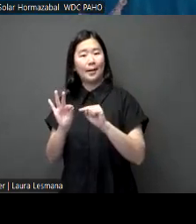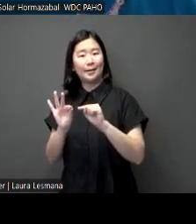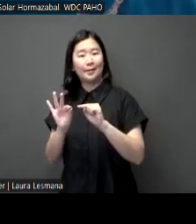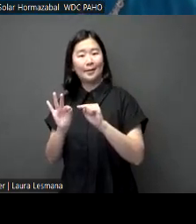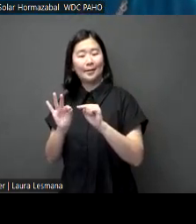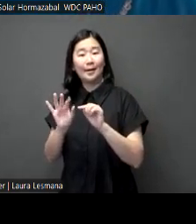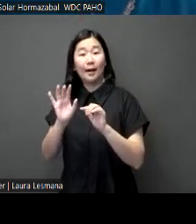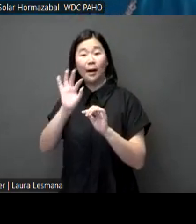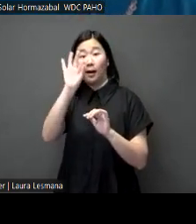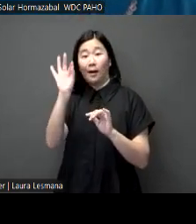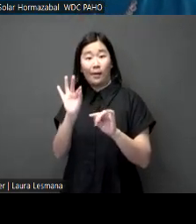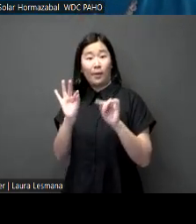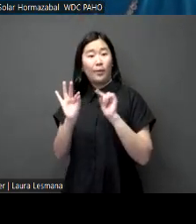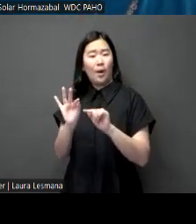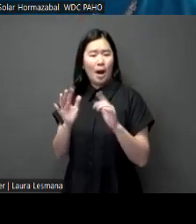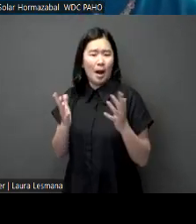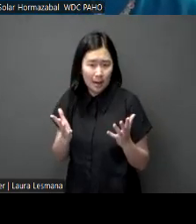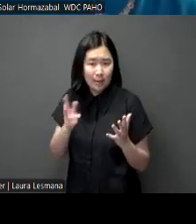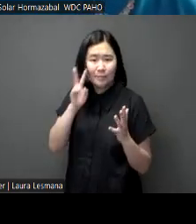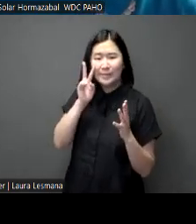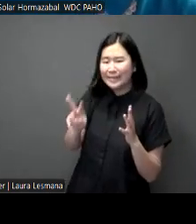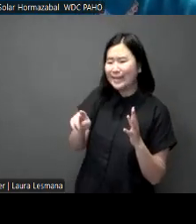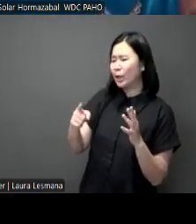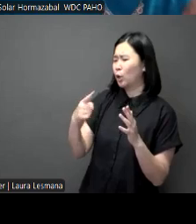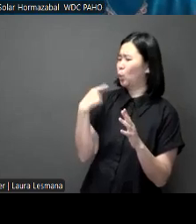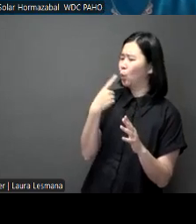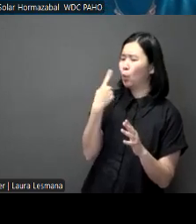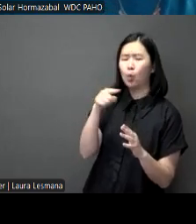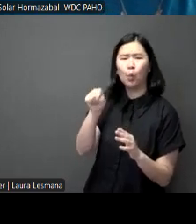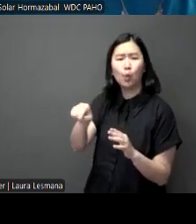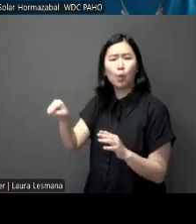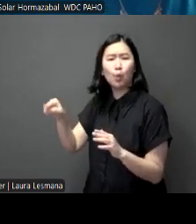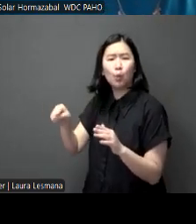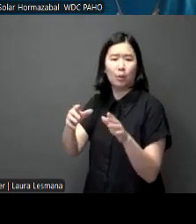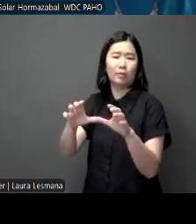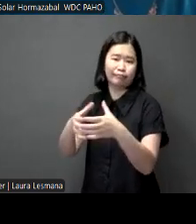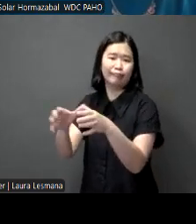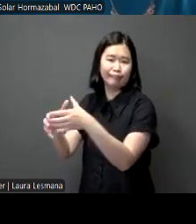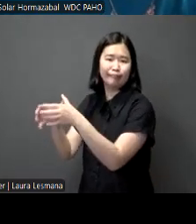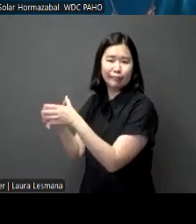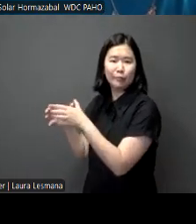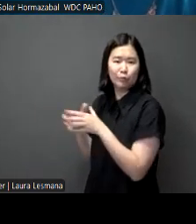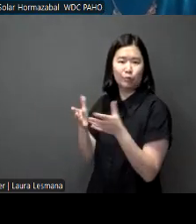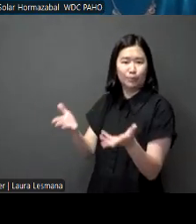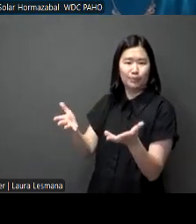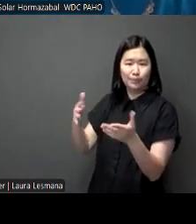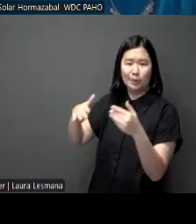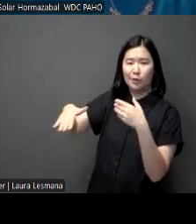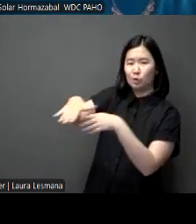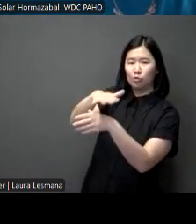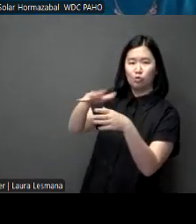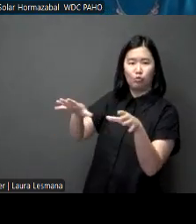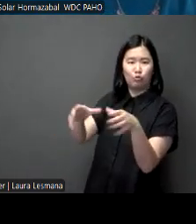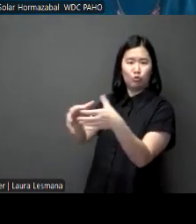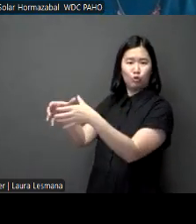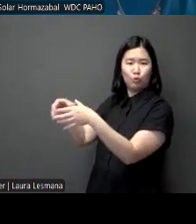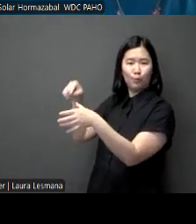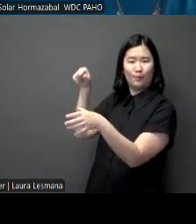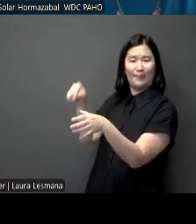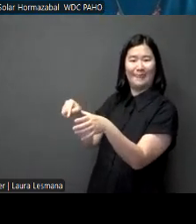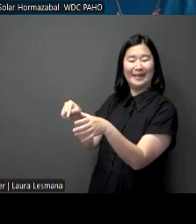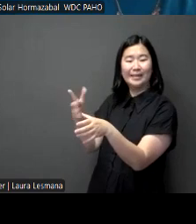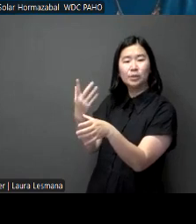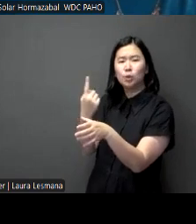ser parte de esto, ¿no? Y por otro lado, a partir de ahí se analizan las barreras y los facilitadores que hay presente